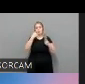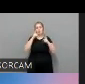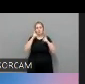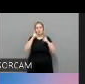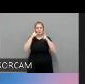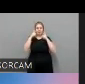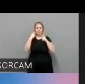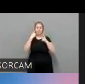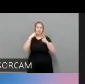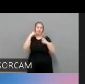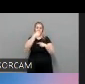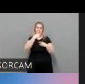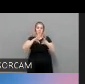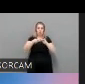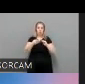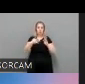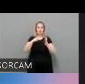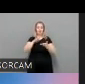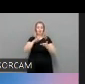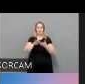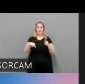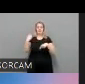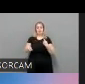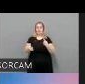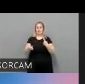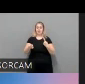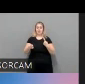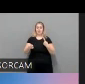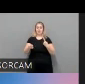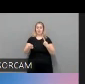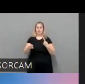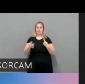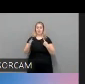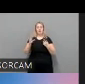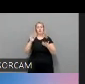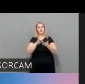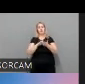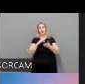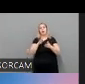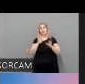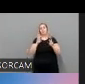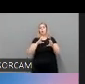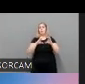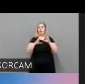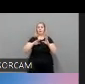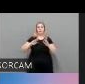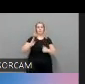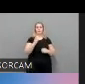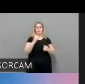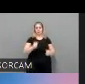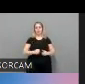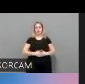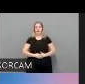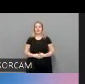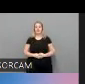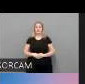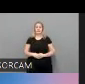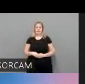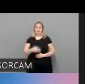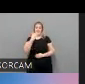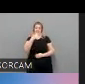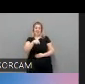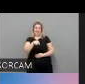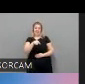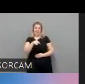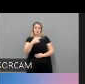disartria. Todo ello son manifestaciones clínicas que comprometen significativamente la comunicación. La verdad es que no sé si estos datos